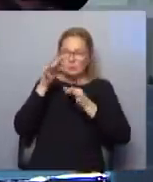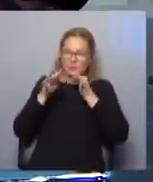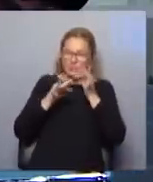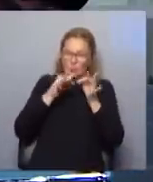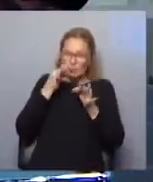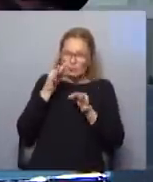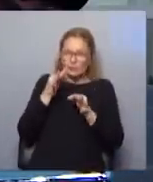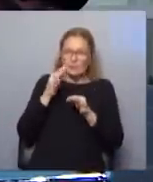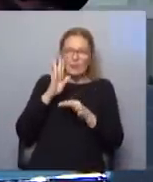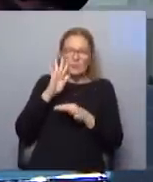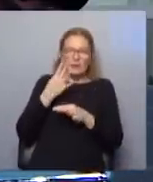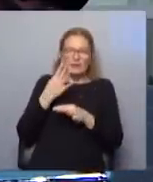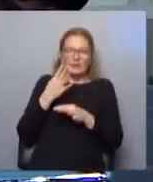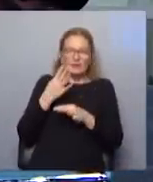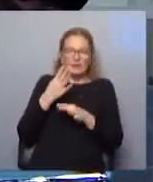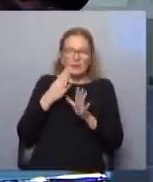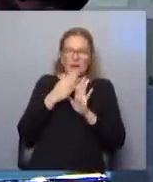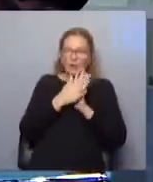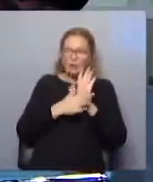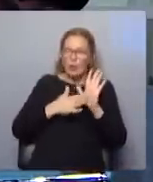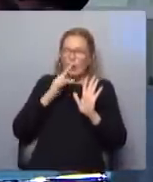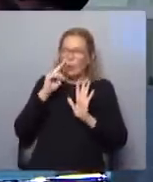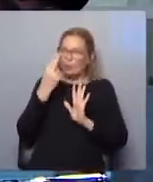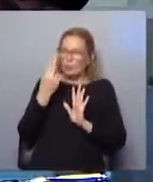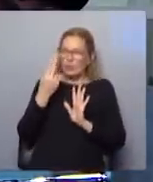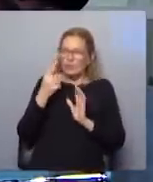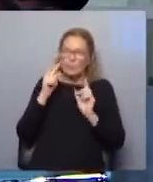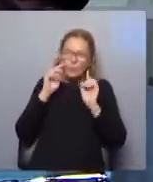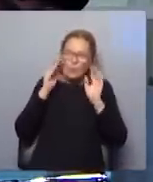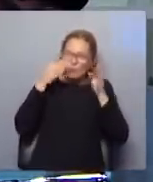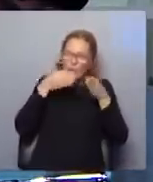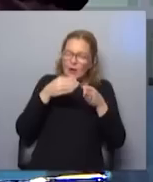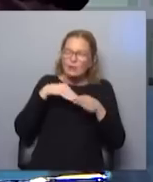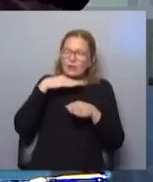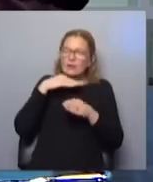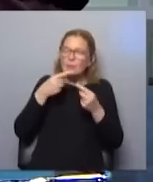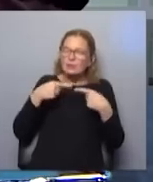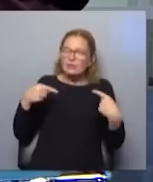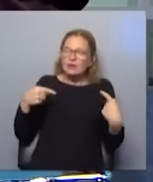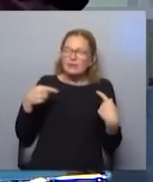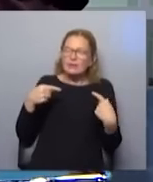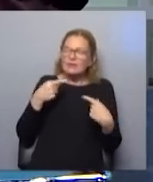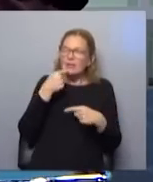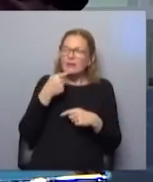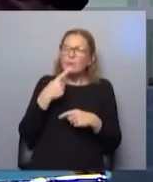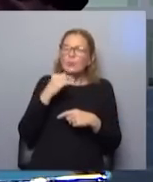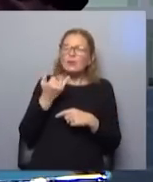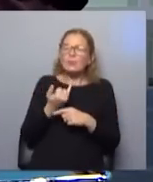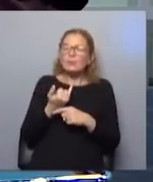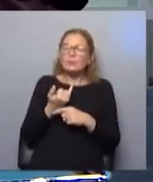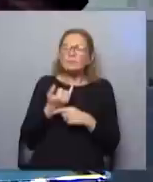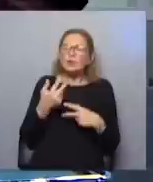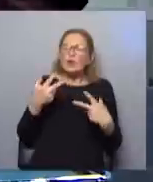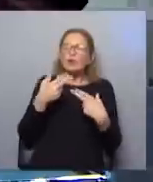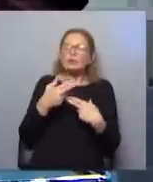me parece de carácter nacional más allá de que en algún momento estuvo informado en canelones muchas de las cosas que ahí se dijeron por ejemplo de